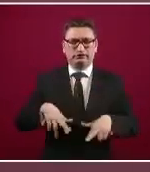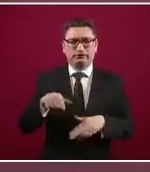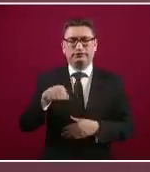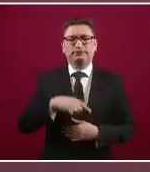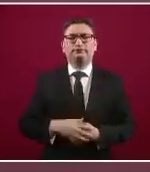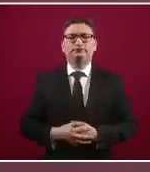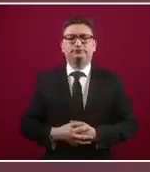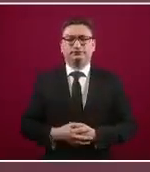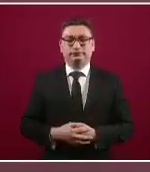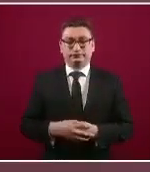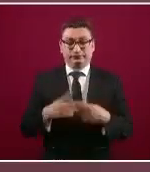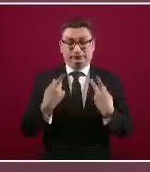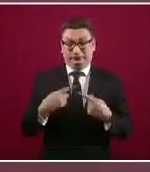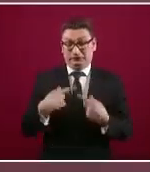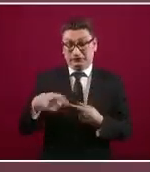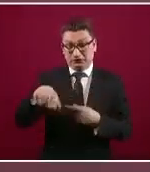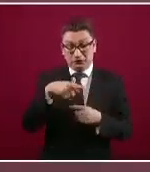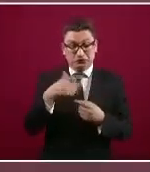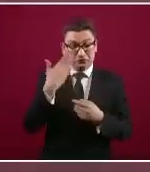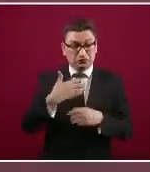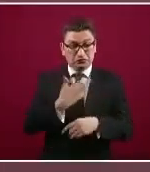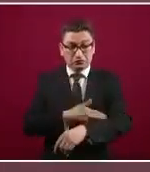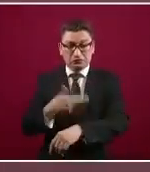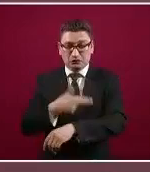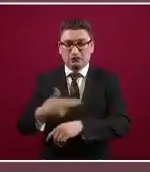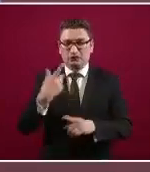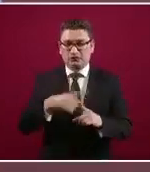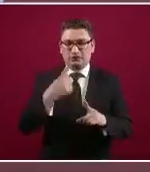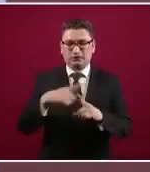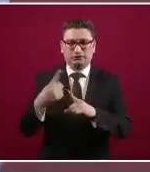que hacían las gestiones, los mandaban,